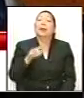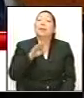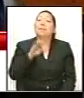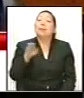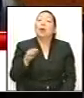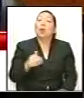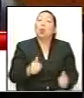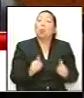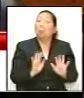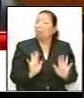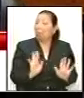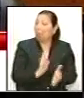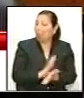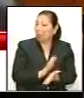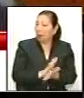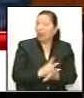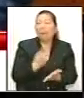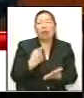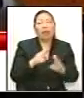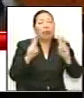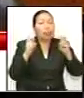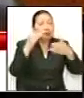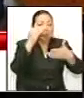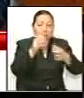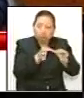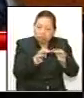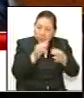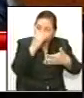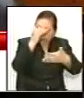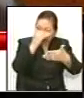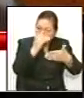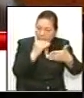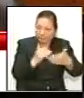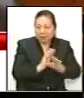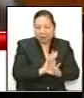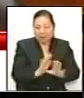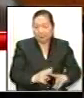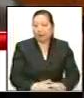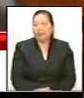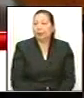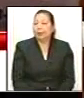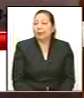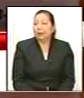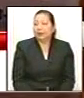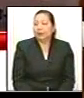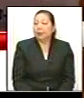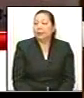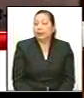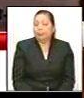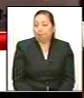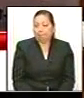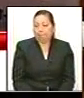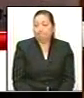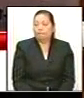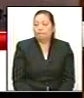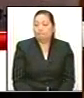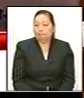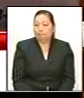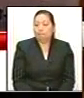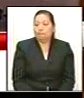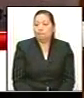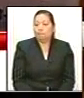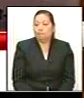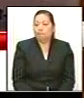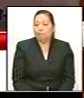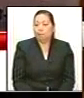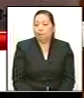lo cual queda a satisfacción el Parlamento la información que ha requerido. Gracias, presidente. Le damos de